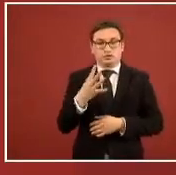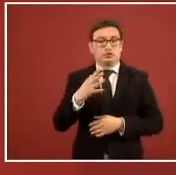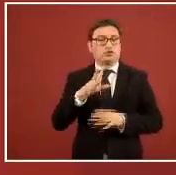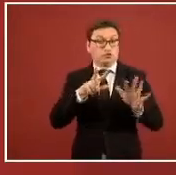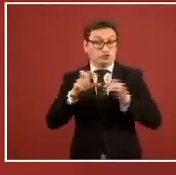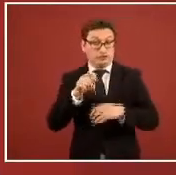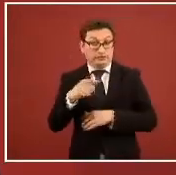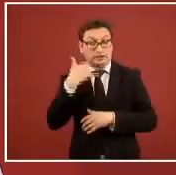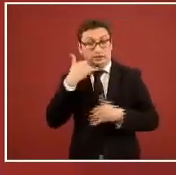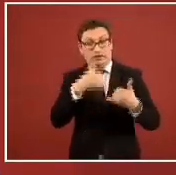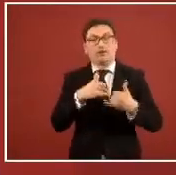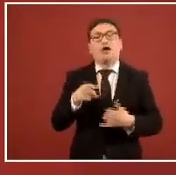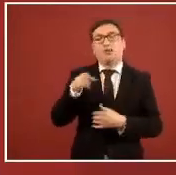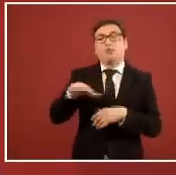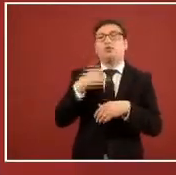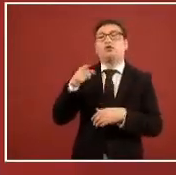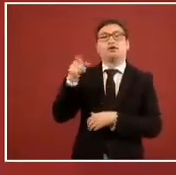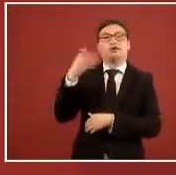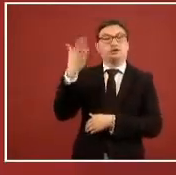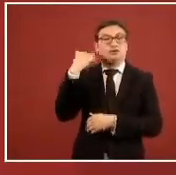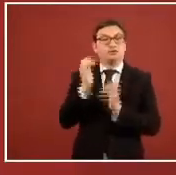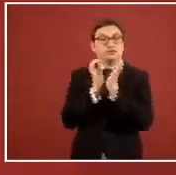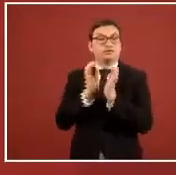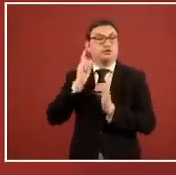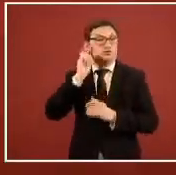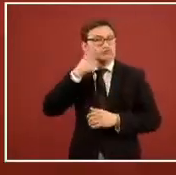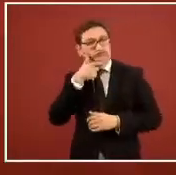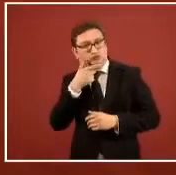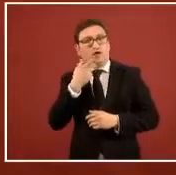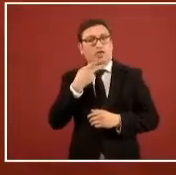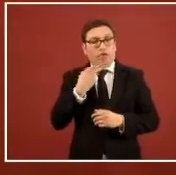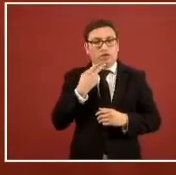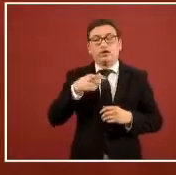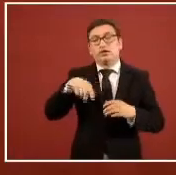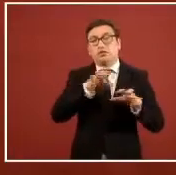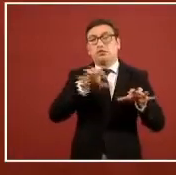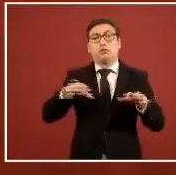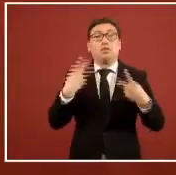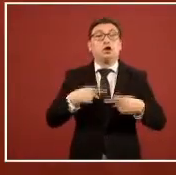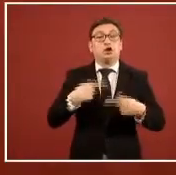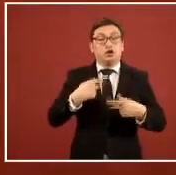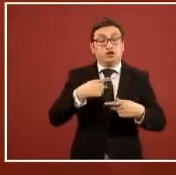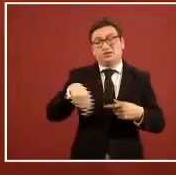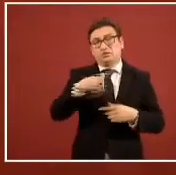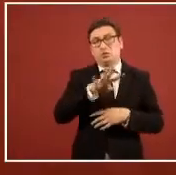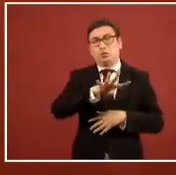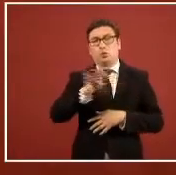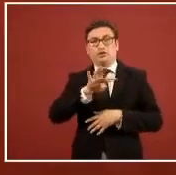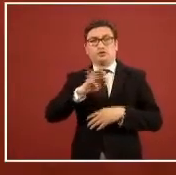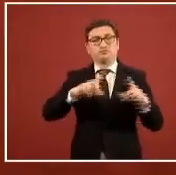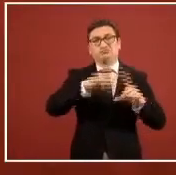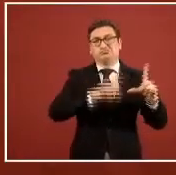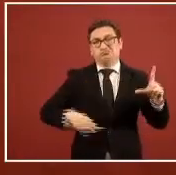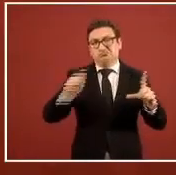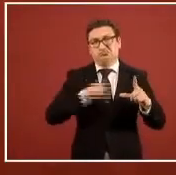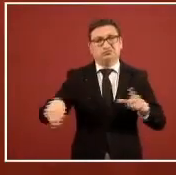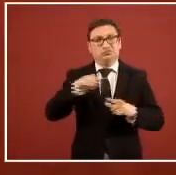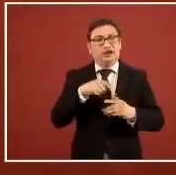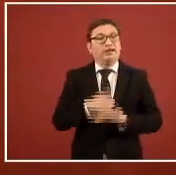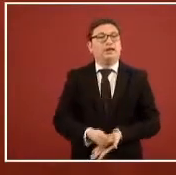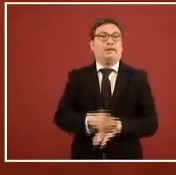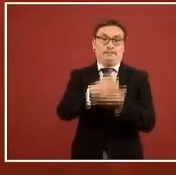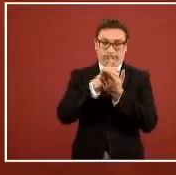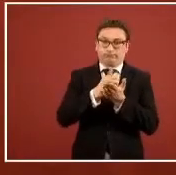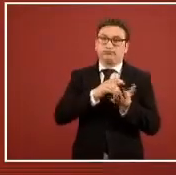800-0044-800, ya que ellos contaban con un call center de casi 400 personas a nivel nacional, y ellos también